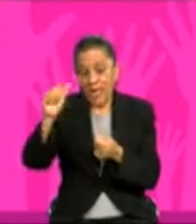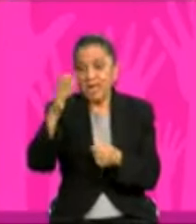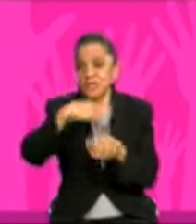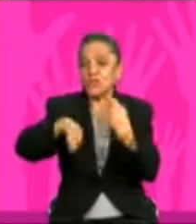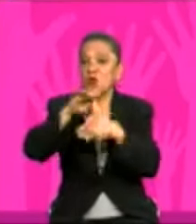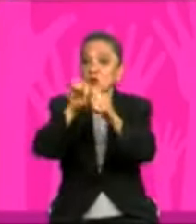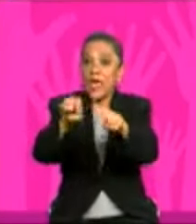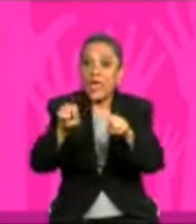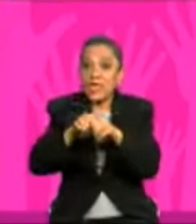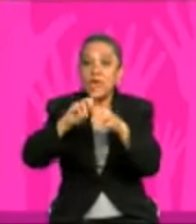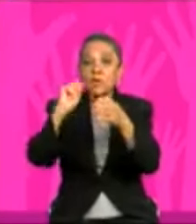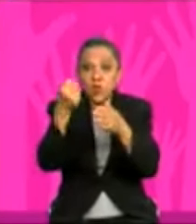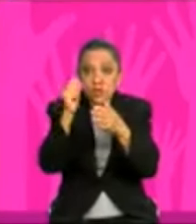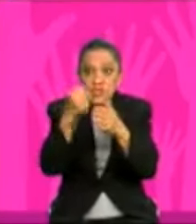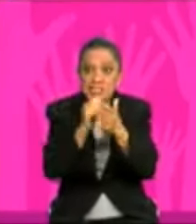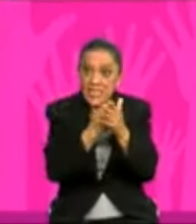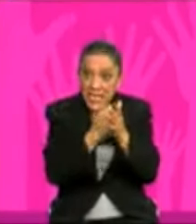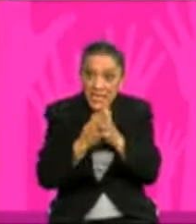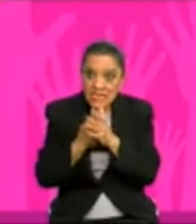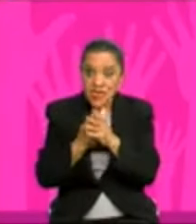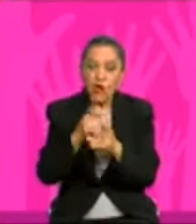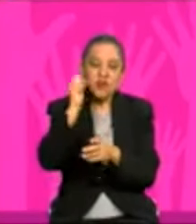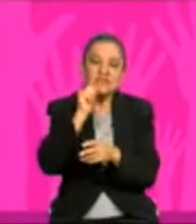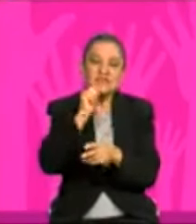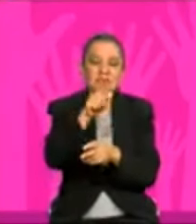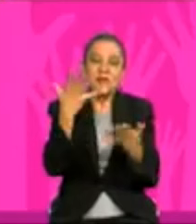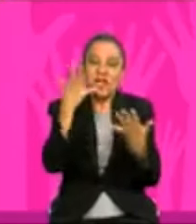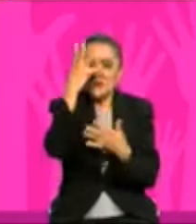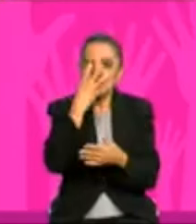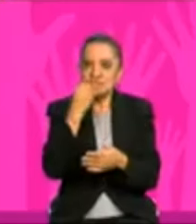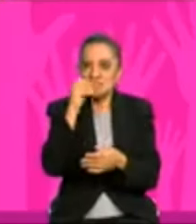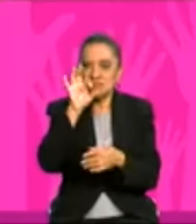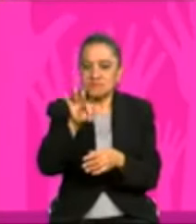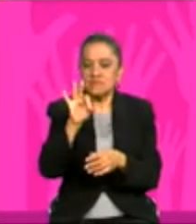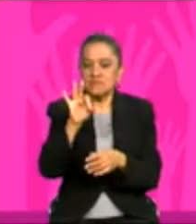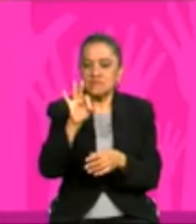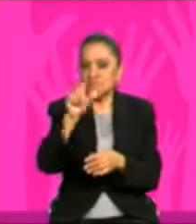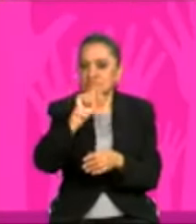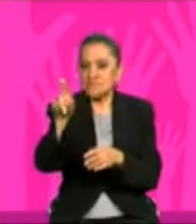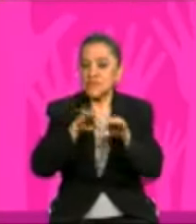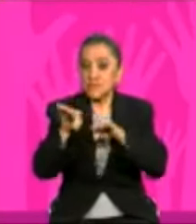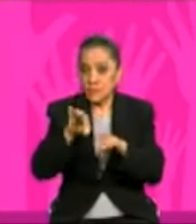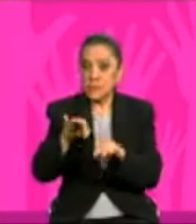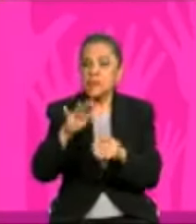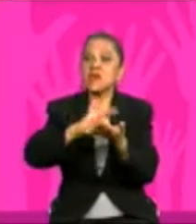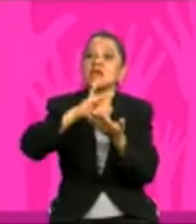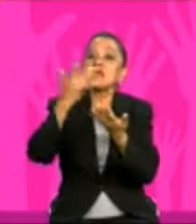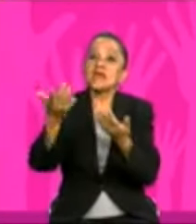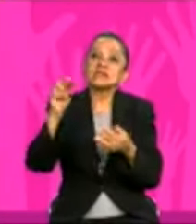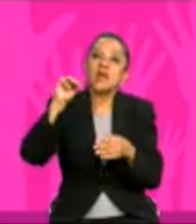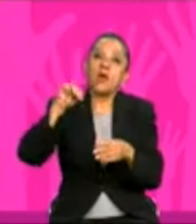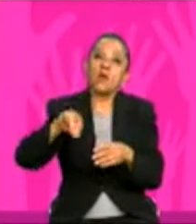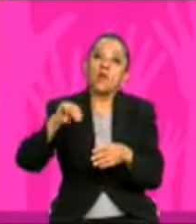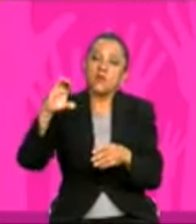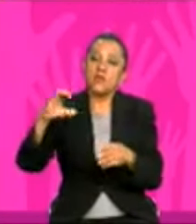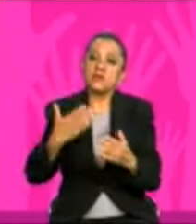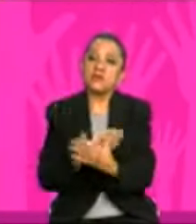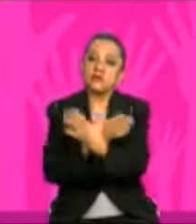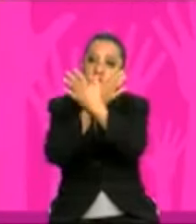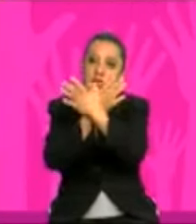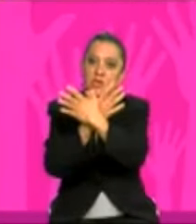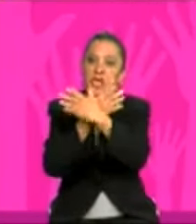en general que siempre hacen de maravilla su trabajo. Gracias también a Movimiento Ciudadano y a Morelos Progresa por